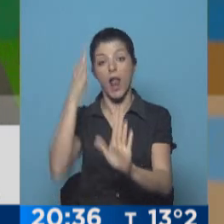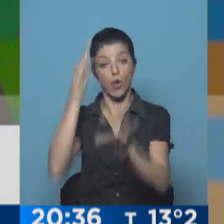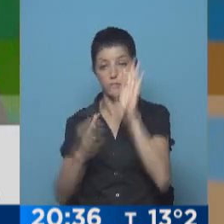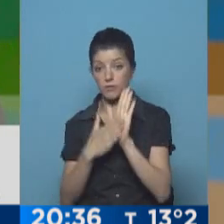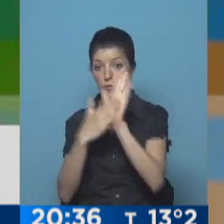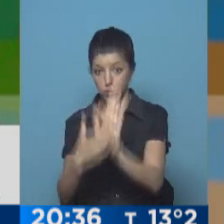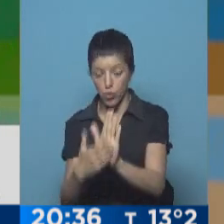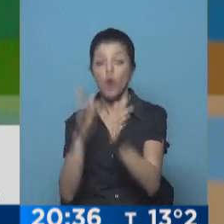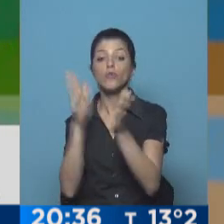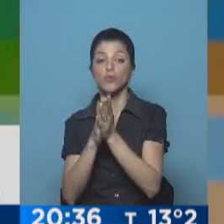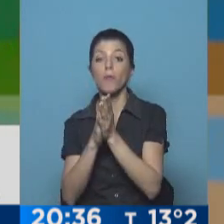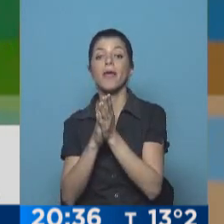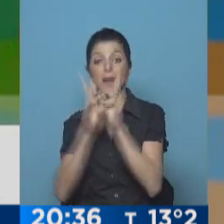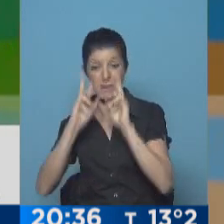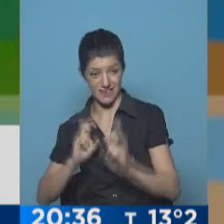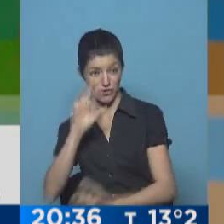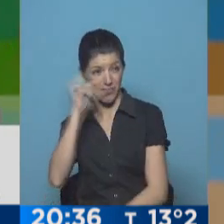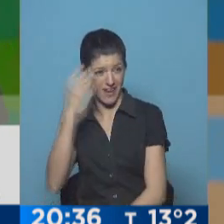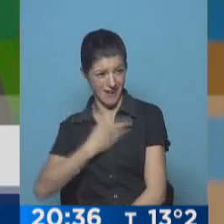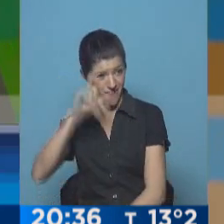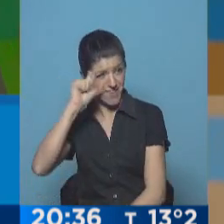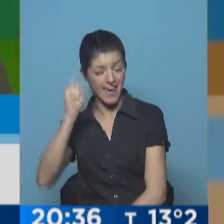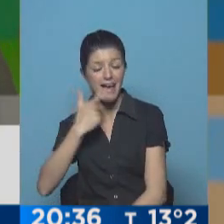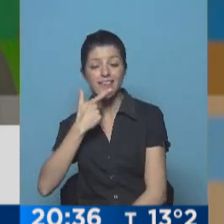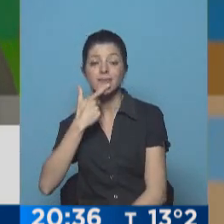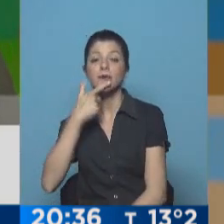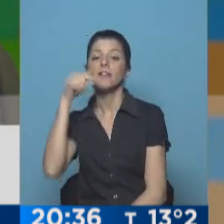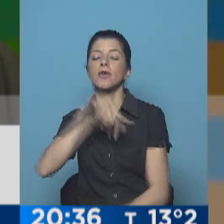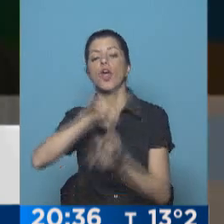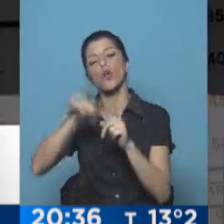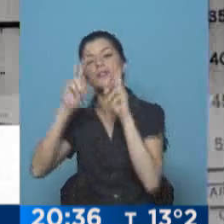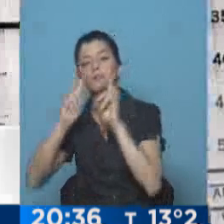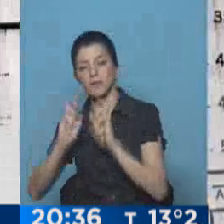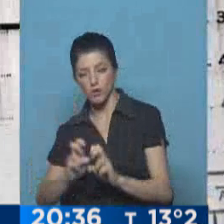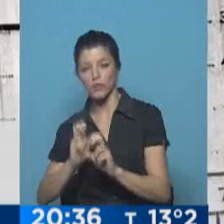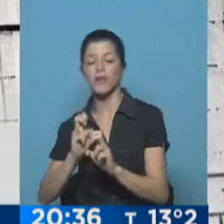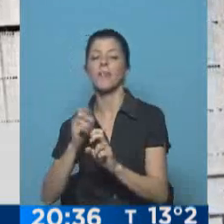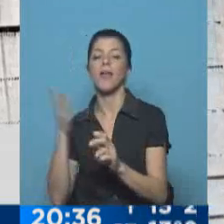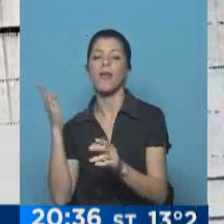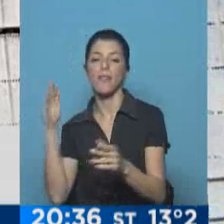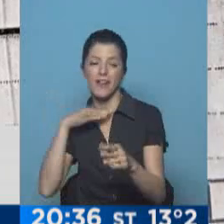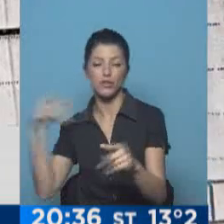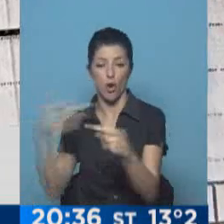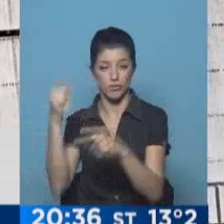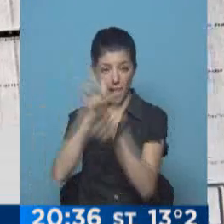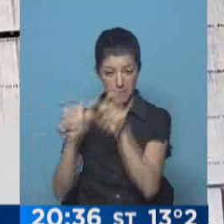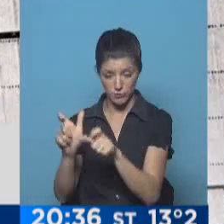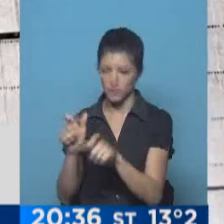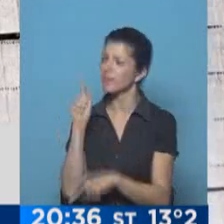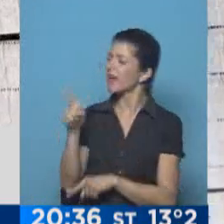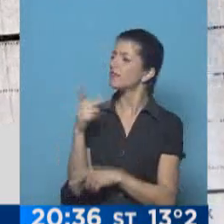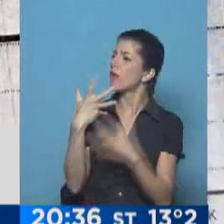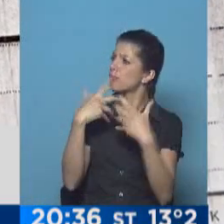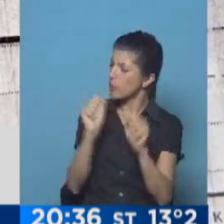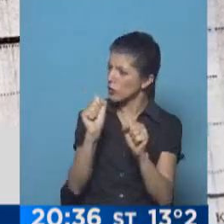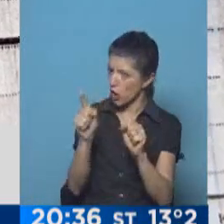en la causa del doctor rafecas y que se aporta eh en otras investigaciones por delitos de des humanidad esos archivos que ustedes encontraron digo